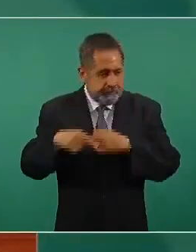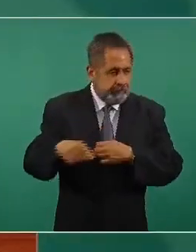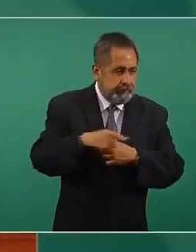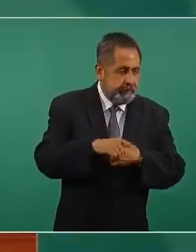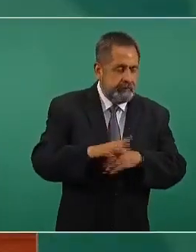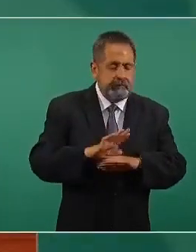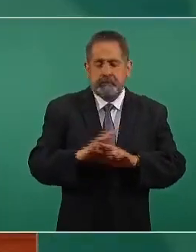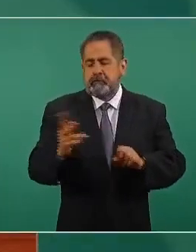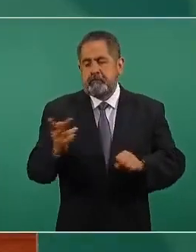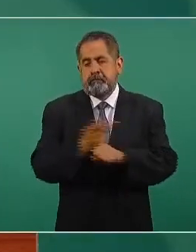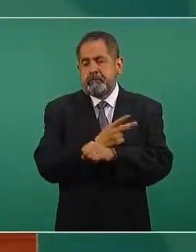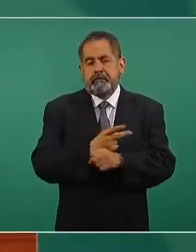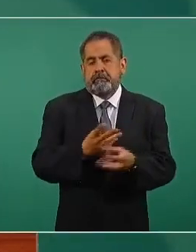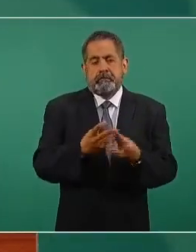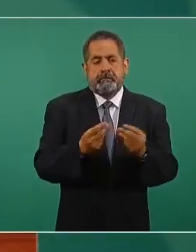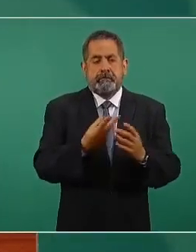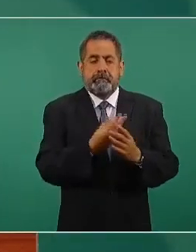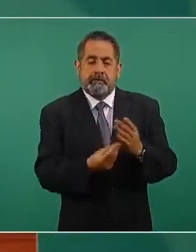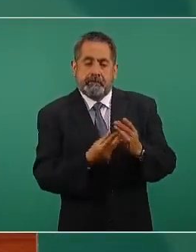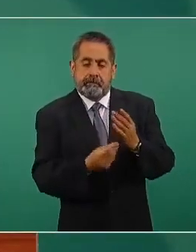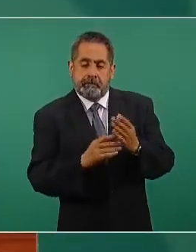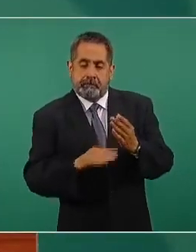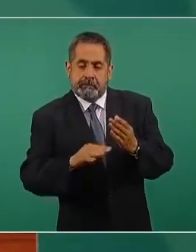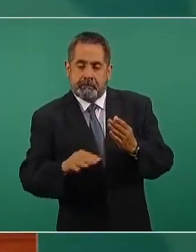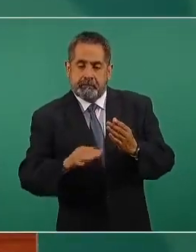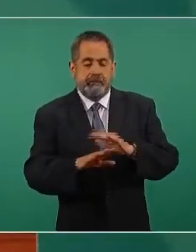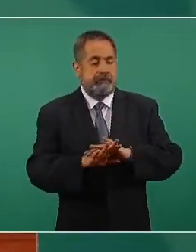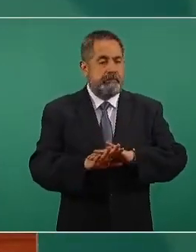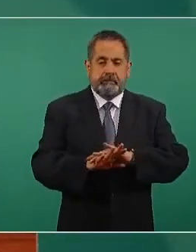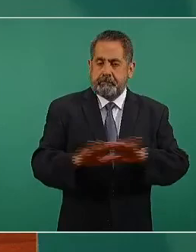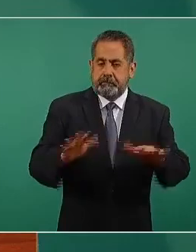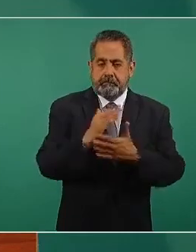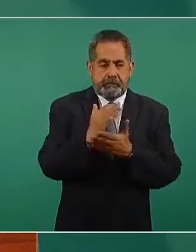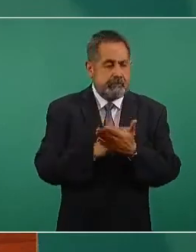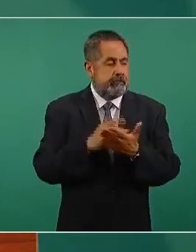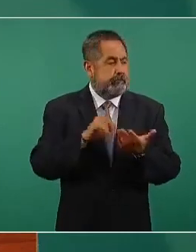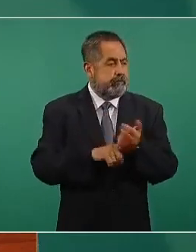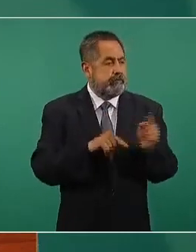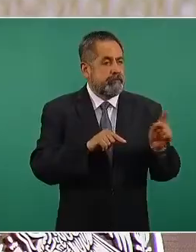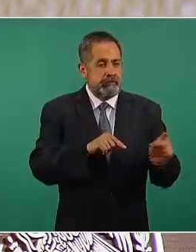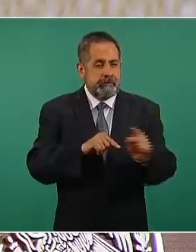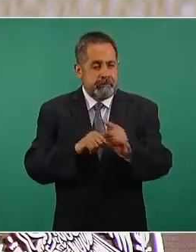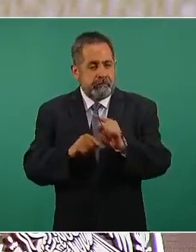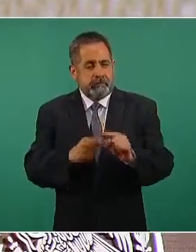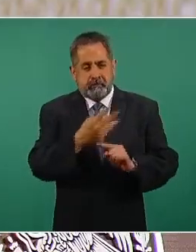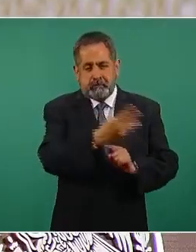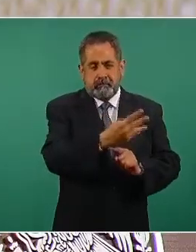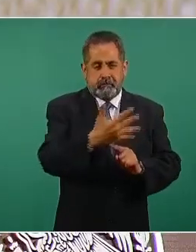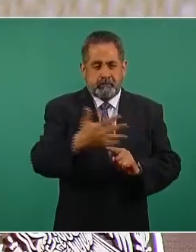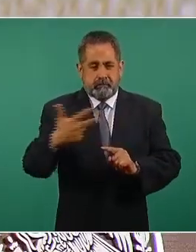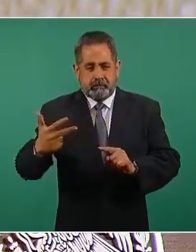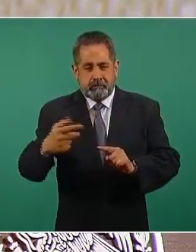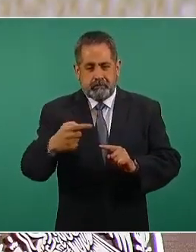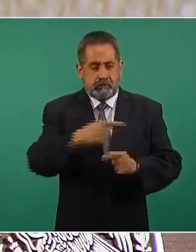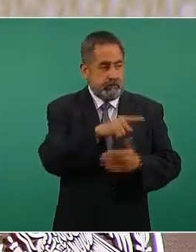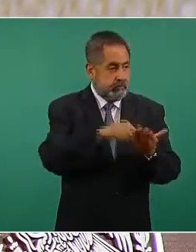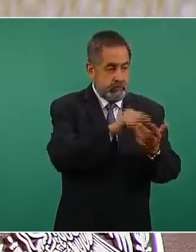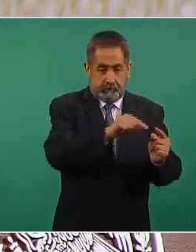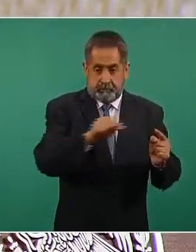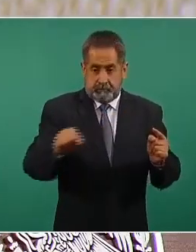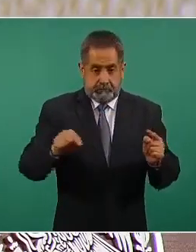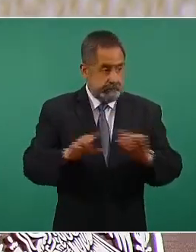explosividad en los cárcamos 1 y 2, así como en las lumbreras 4, 5 y 8, por lo que se